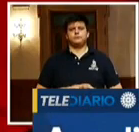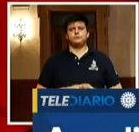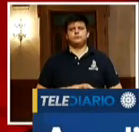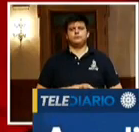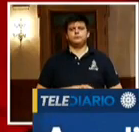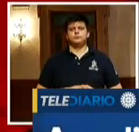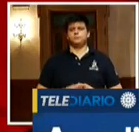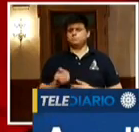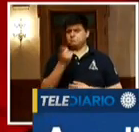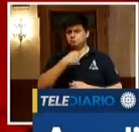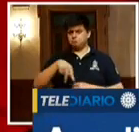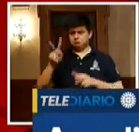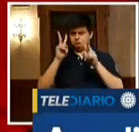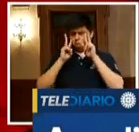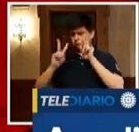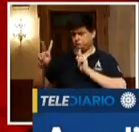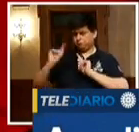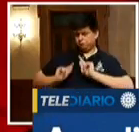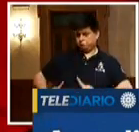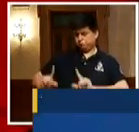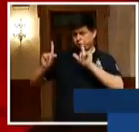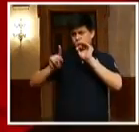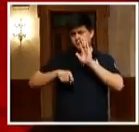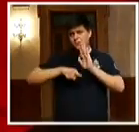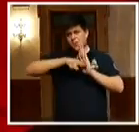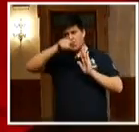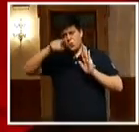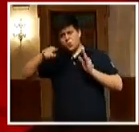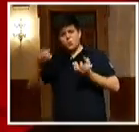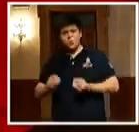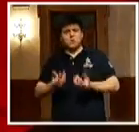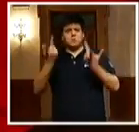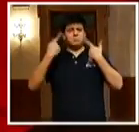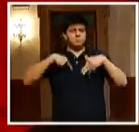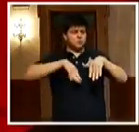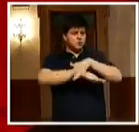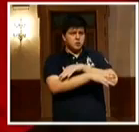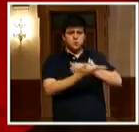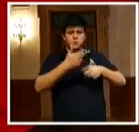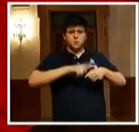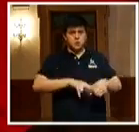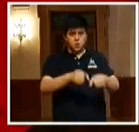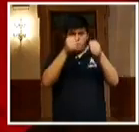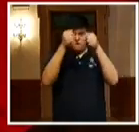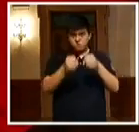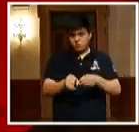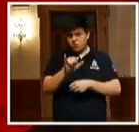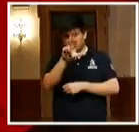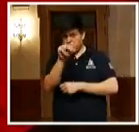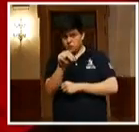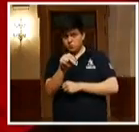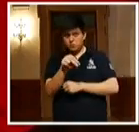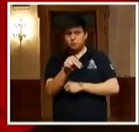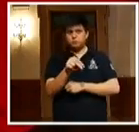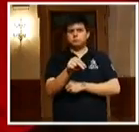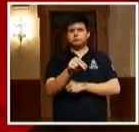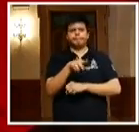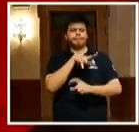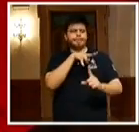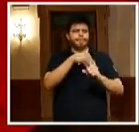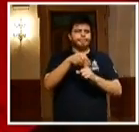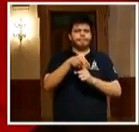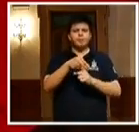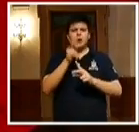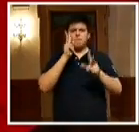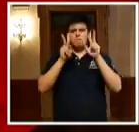bien usted es la curva de hospitalizaciones confirmadas y sospechosas la curva más amarilla